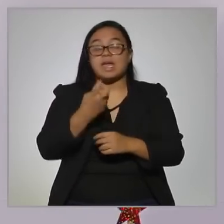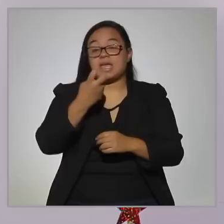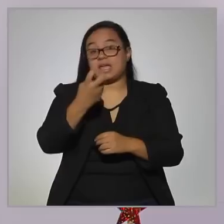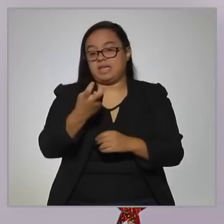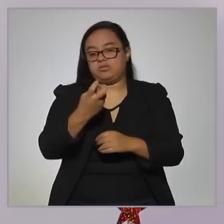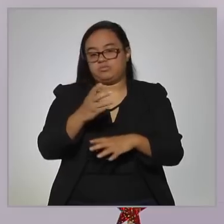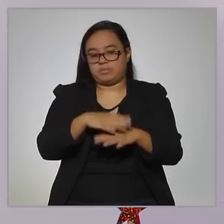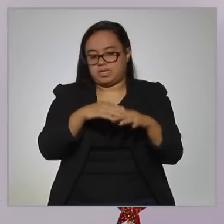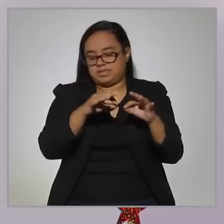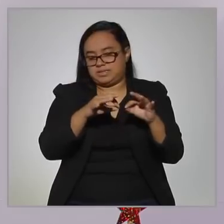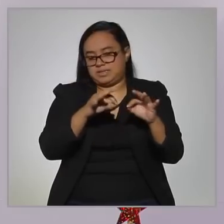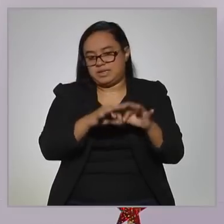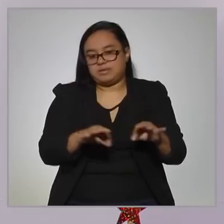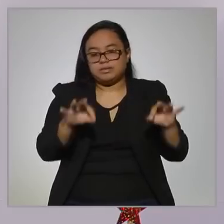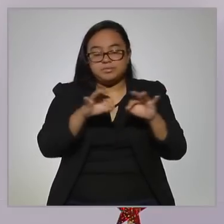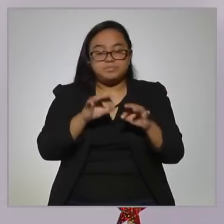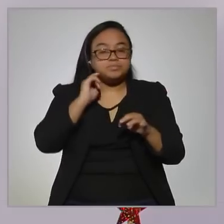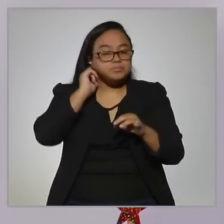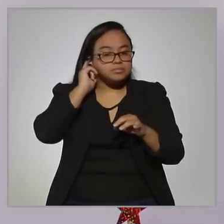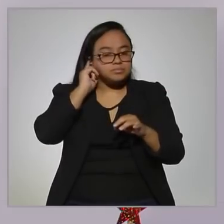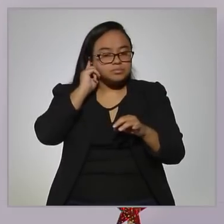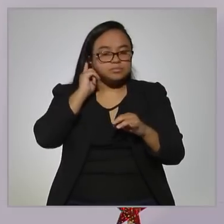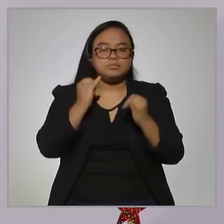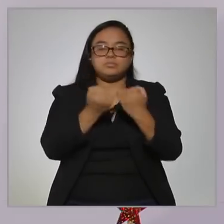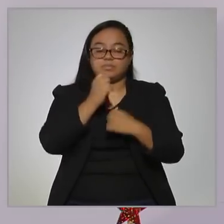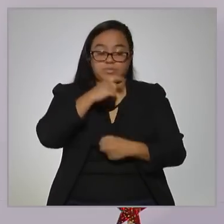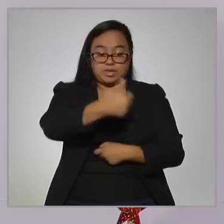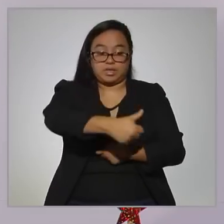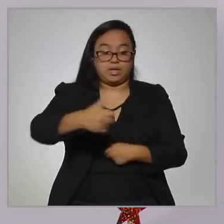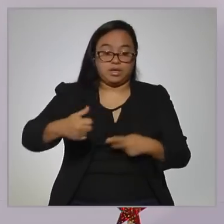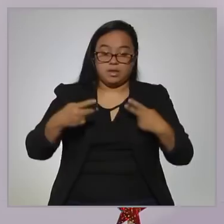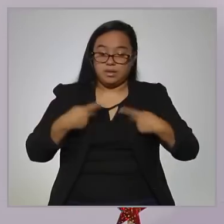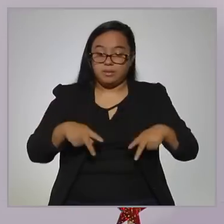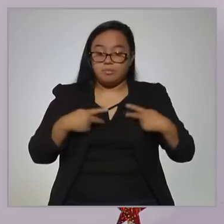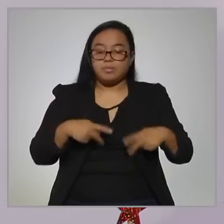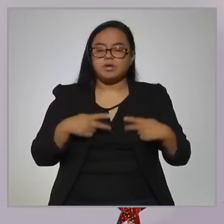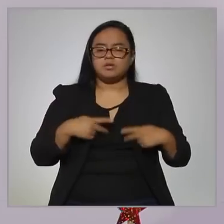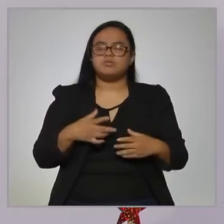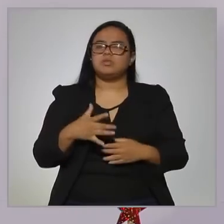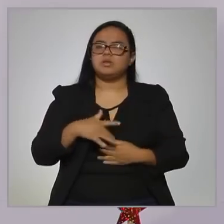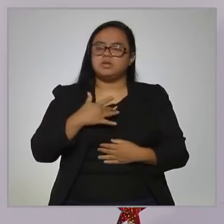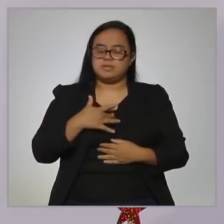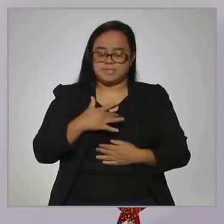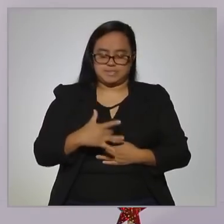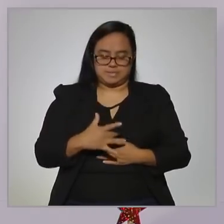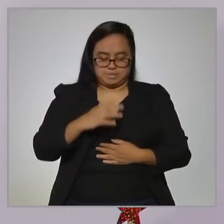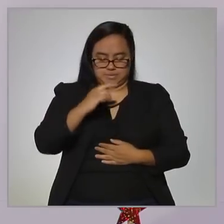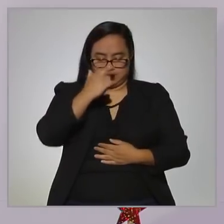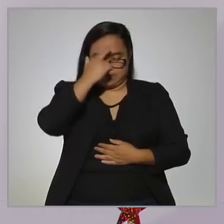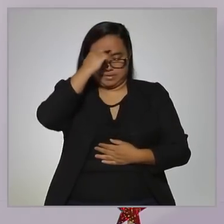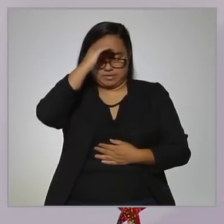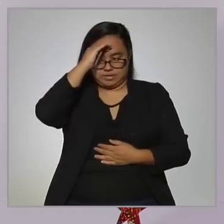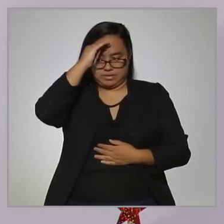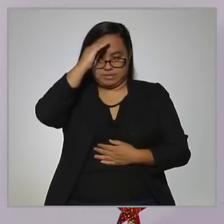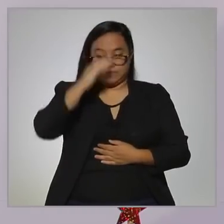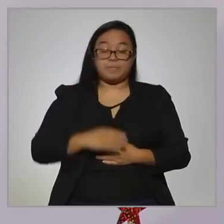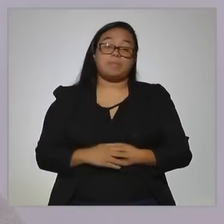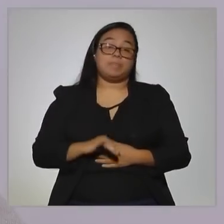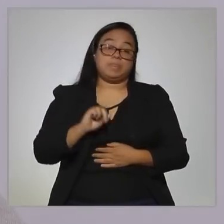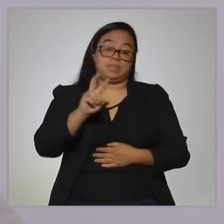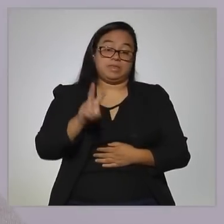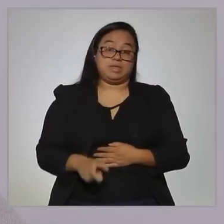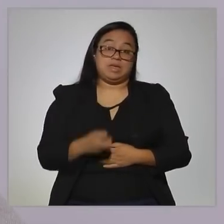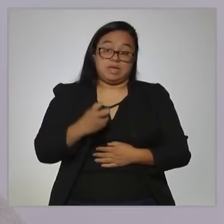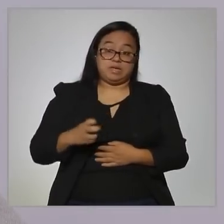más determinantes y la que nos dejan a nosotros, a cada uno de nosotros, como una tarea de reflexión. Sí, claro, es un